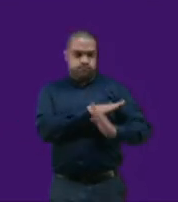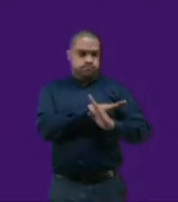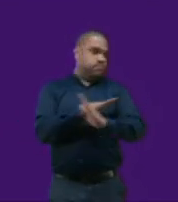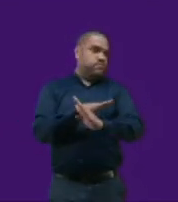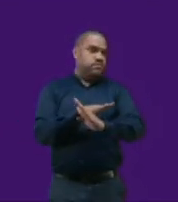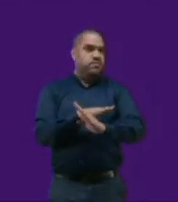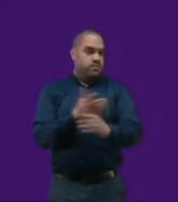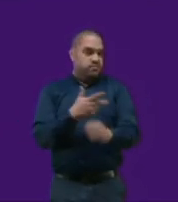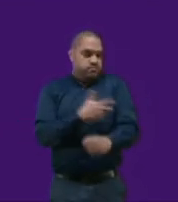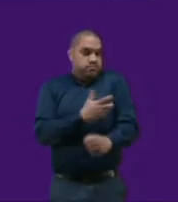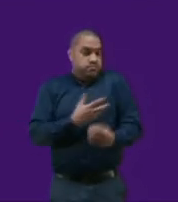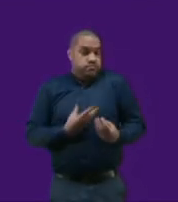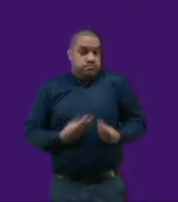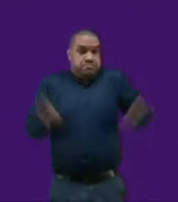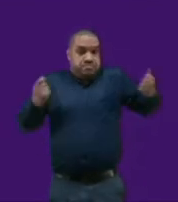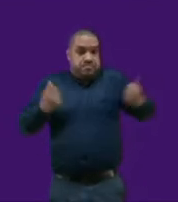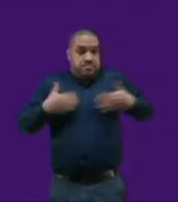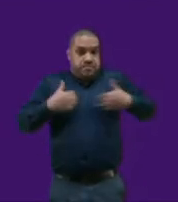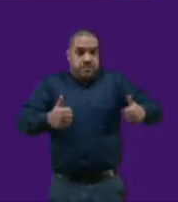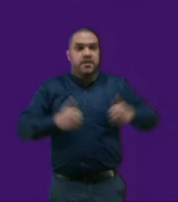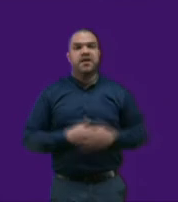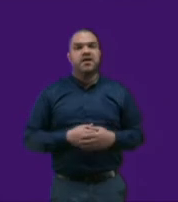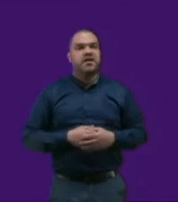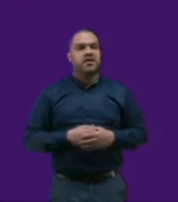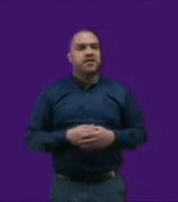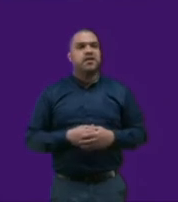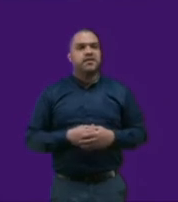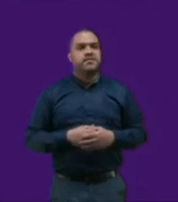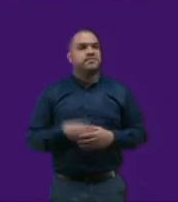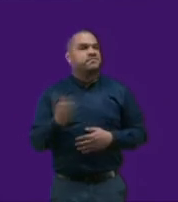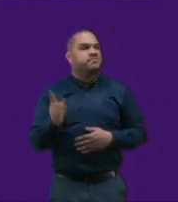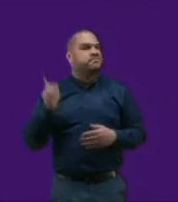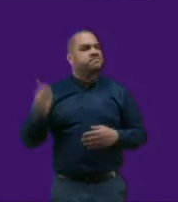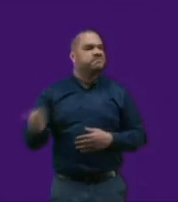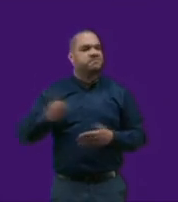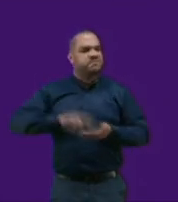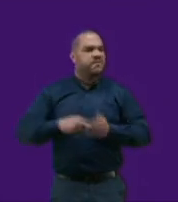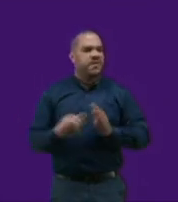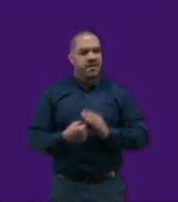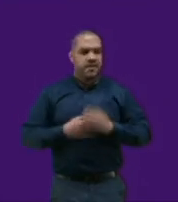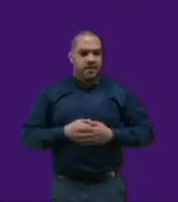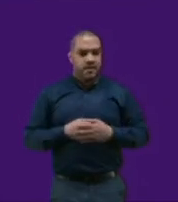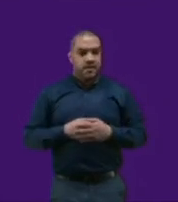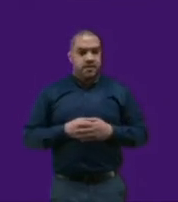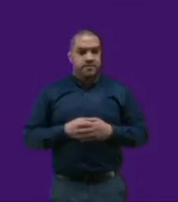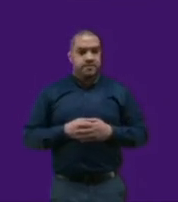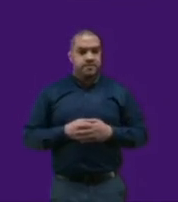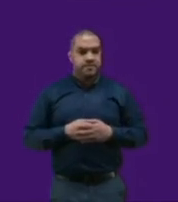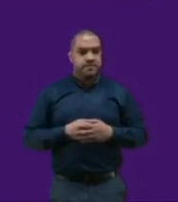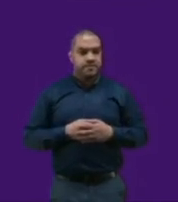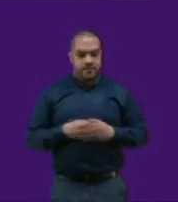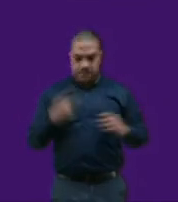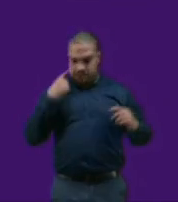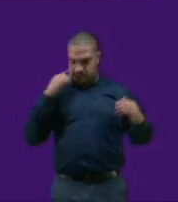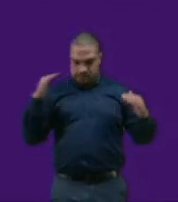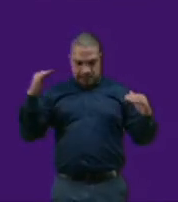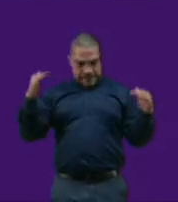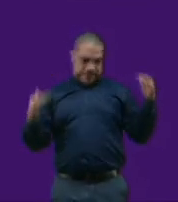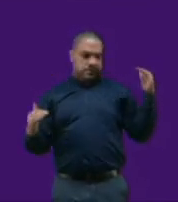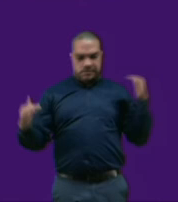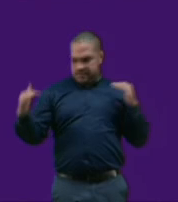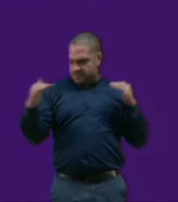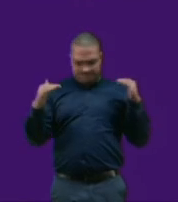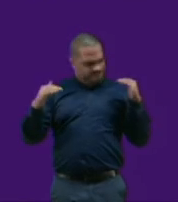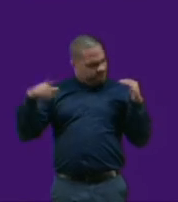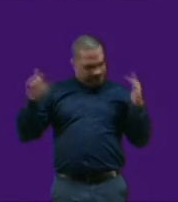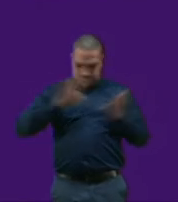y eliminar, declararle el fin a la desigualdad en